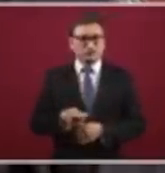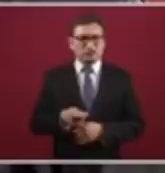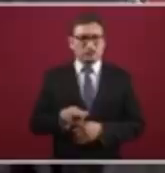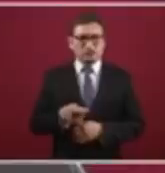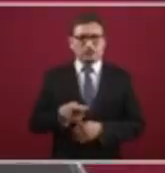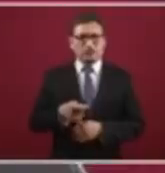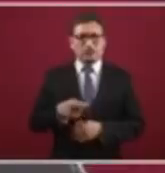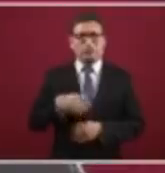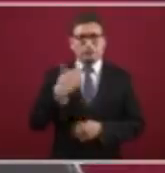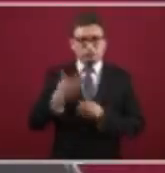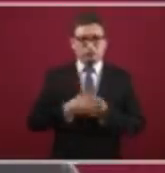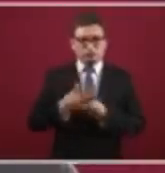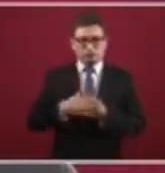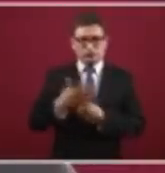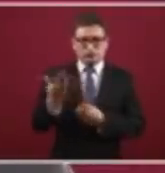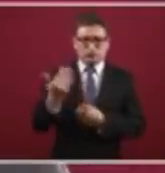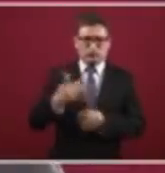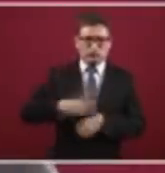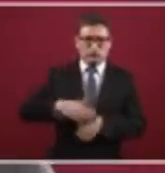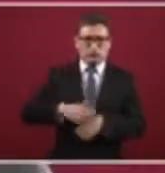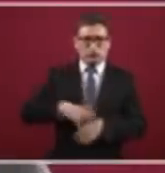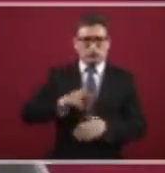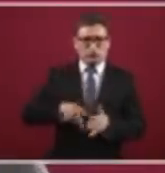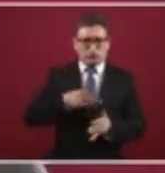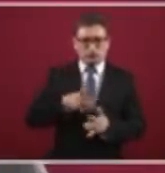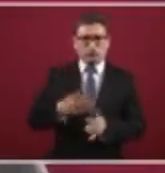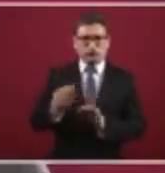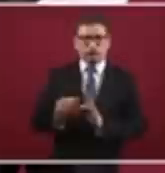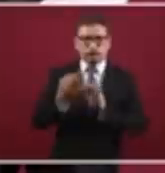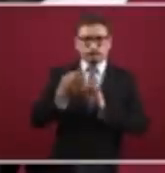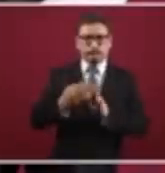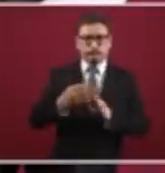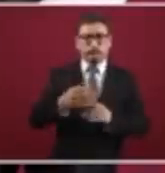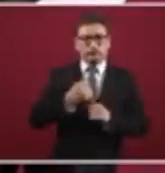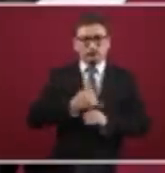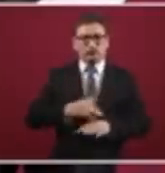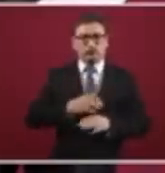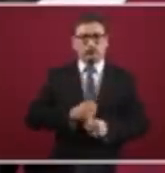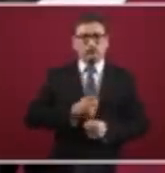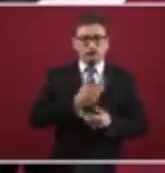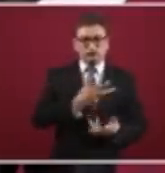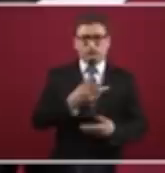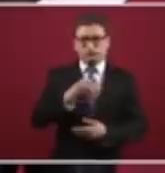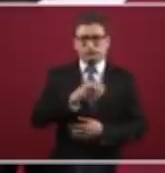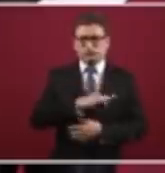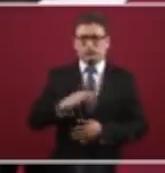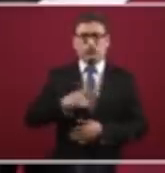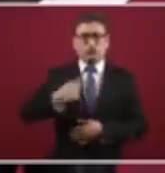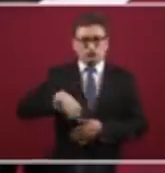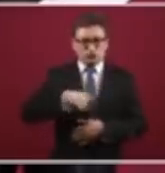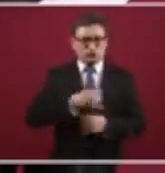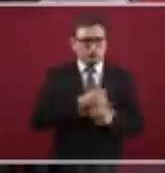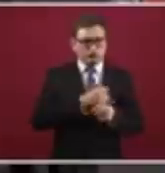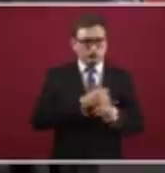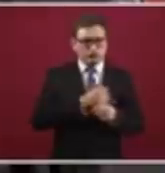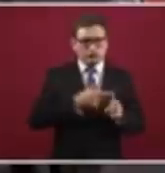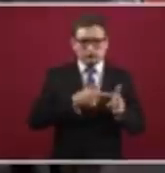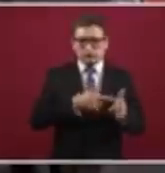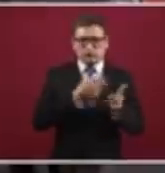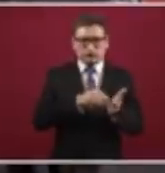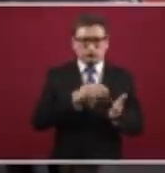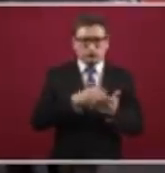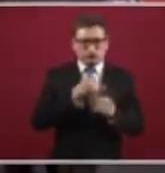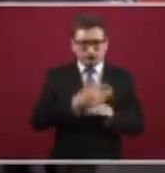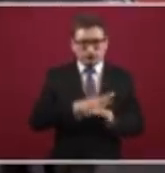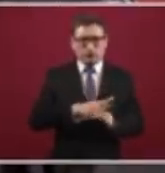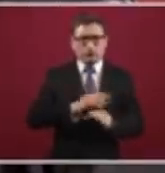rendir cuentas frente a la justicia sino lo que nosotros ya estamos haciendo es reunir nuevas pruebas y nuevas evidencias con la finalidad de entregar